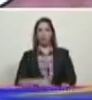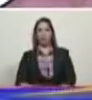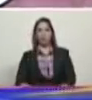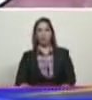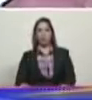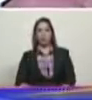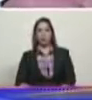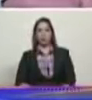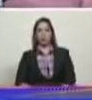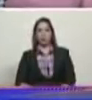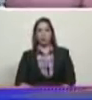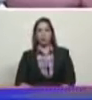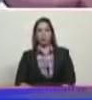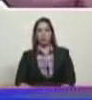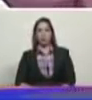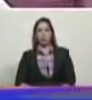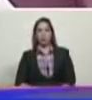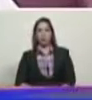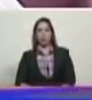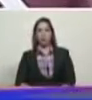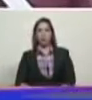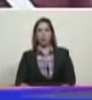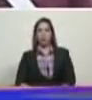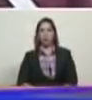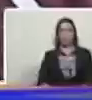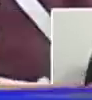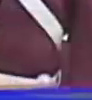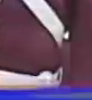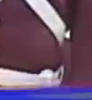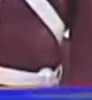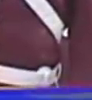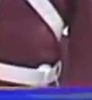Al hombro. ¡Ar!